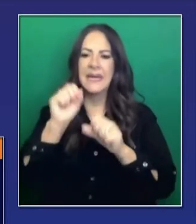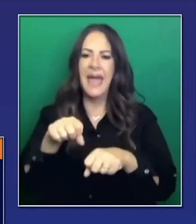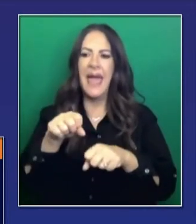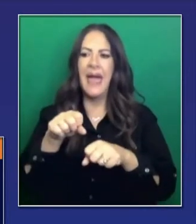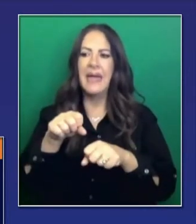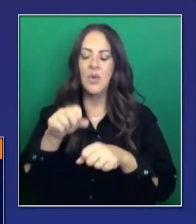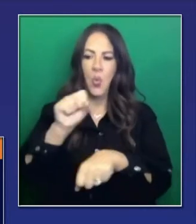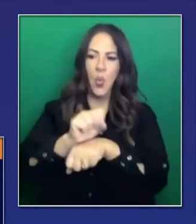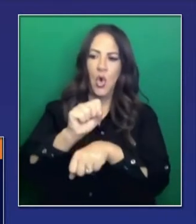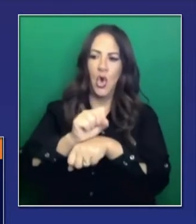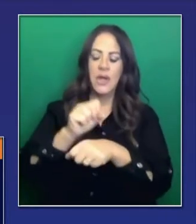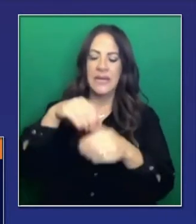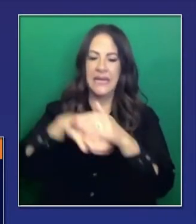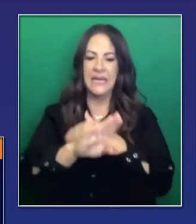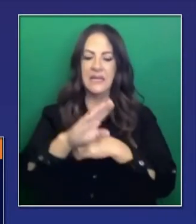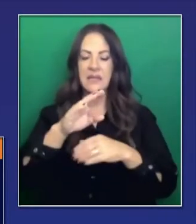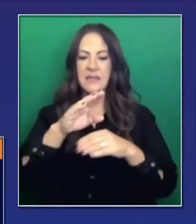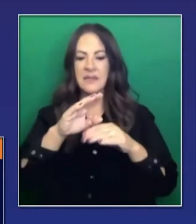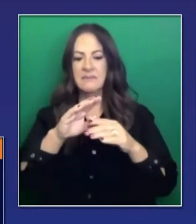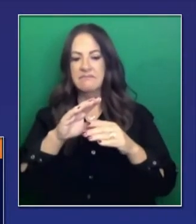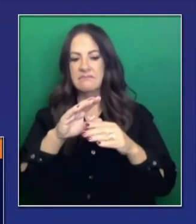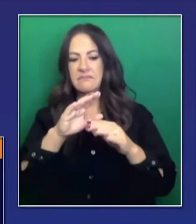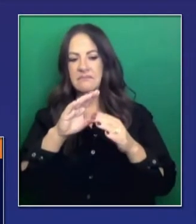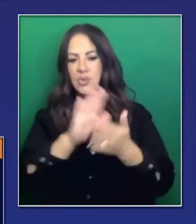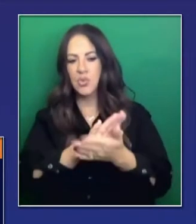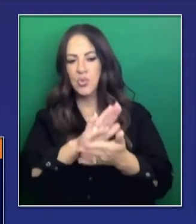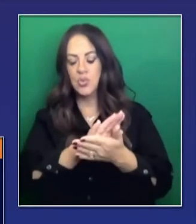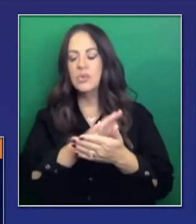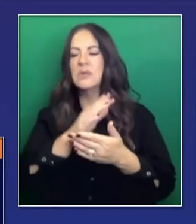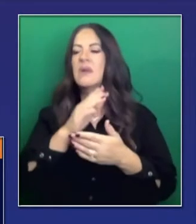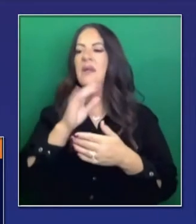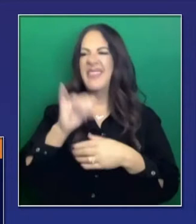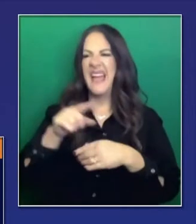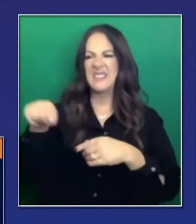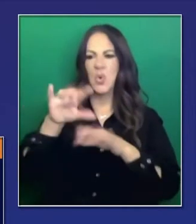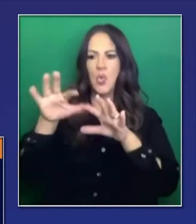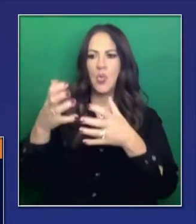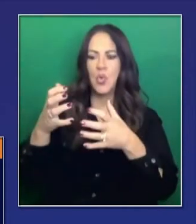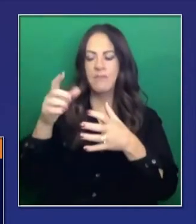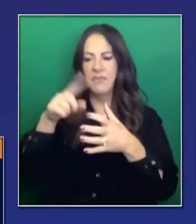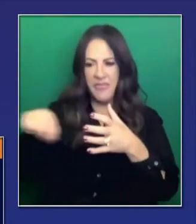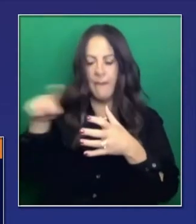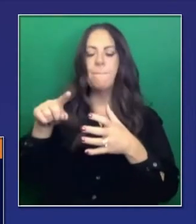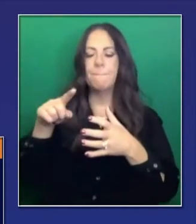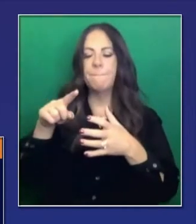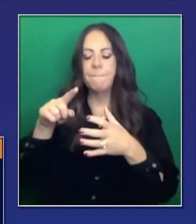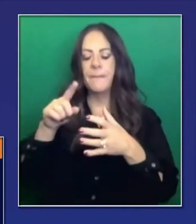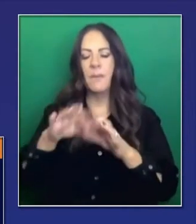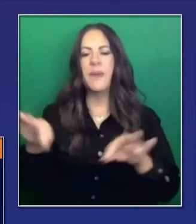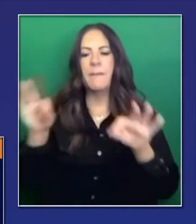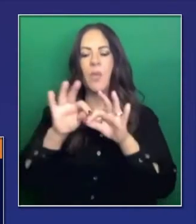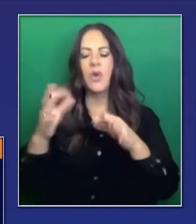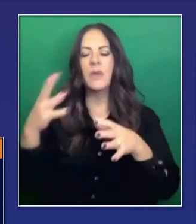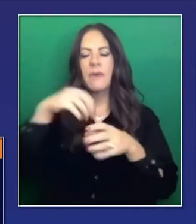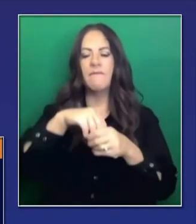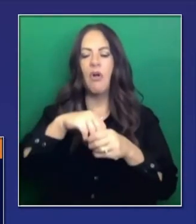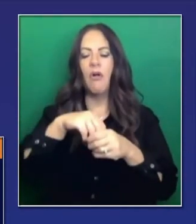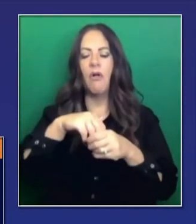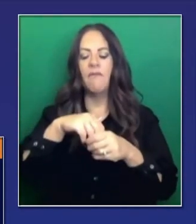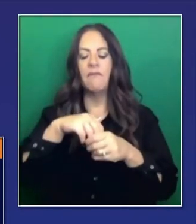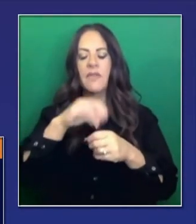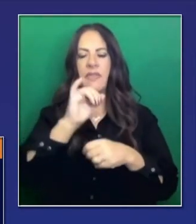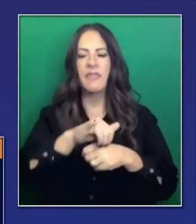ayudar a apoyar un ambiente seguro para nuestros hijos y para ellos mismos y sus colegas en las escuelas.